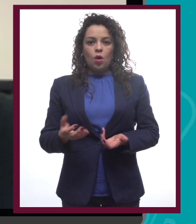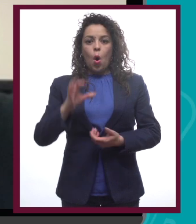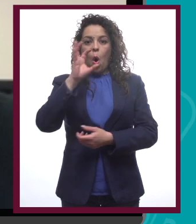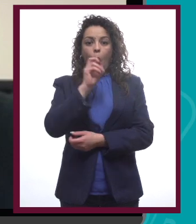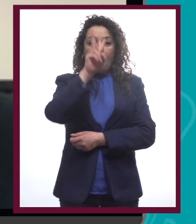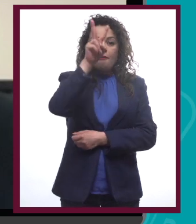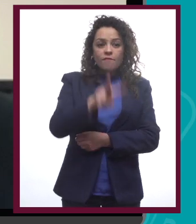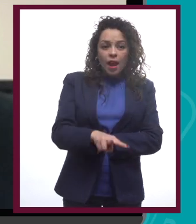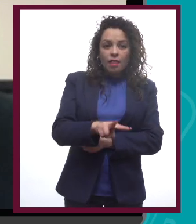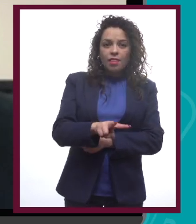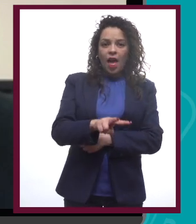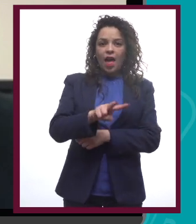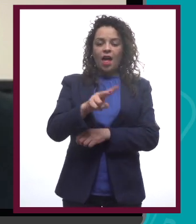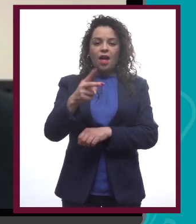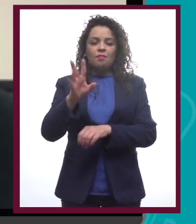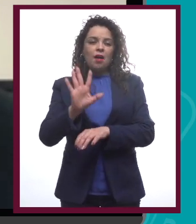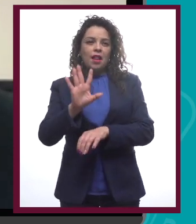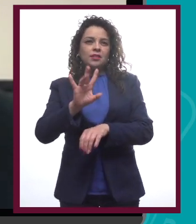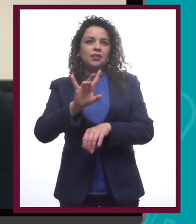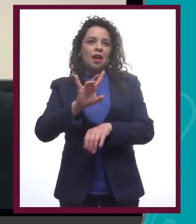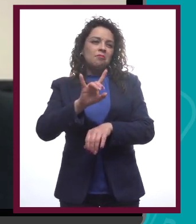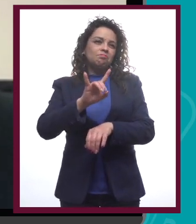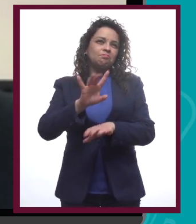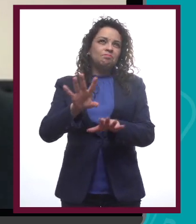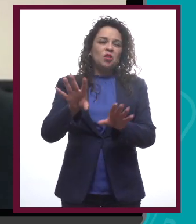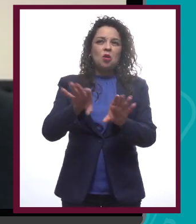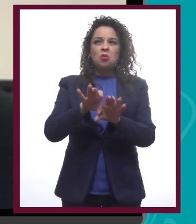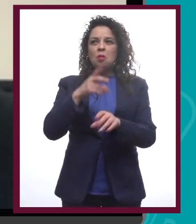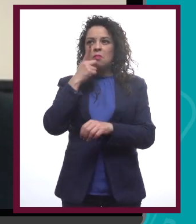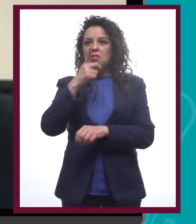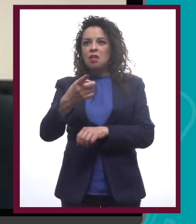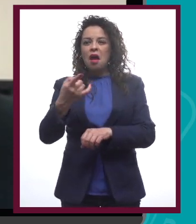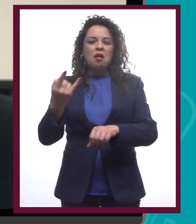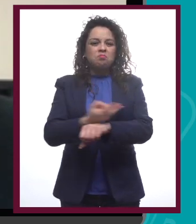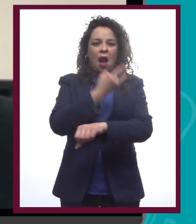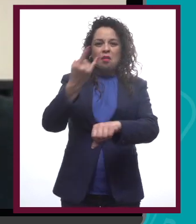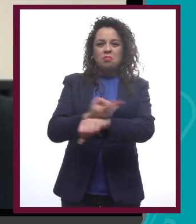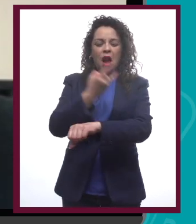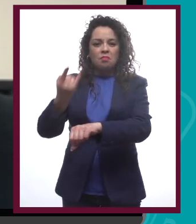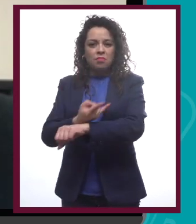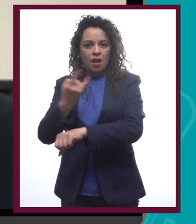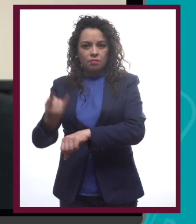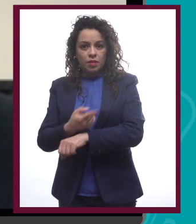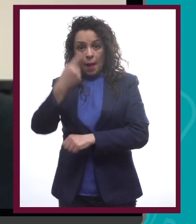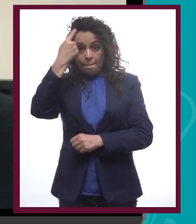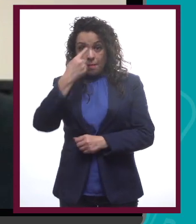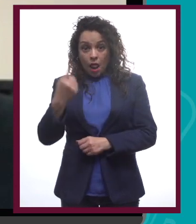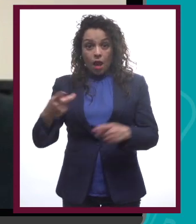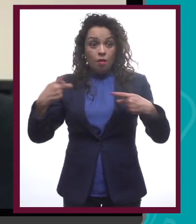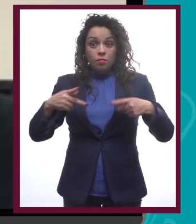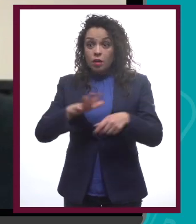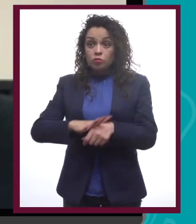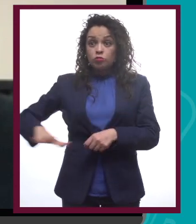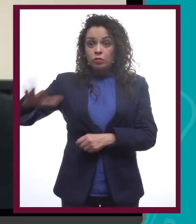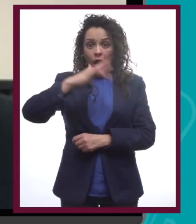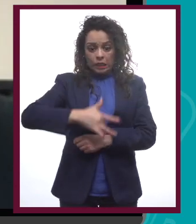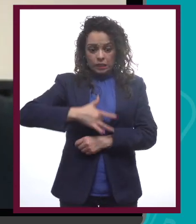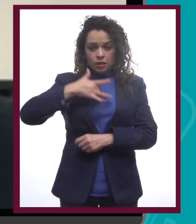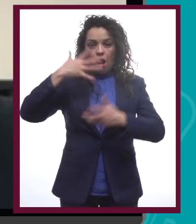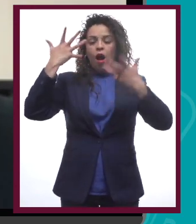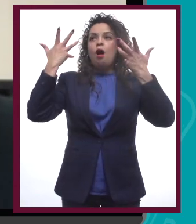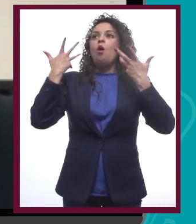verdades o de simple y sencillamente alteraciones de la realidad con el objetivo de crear